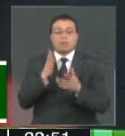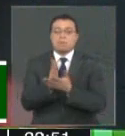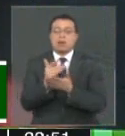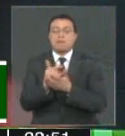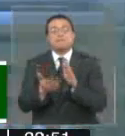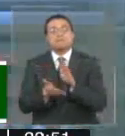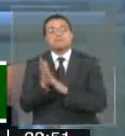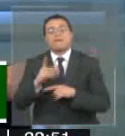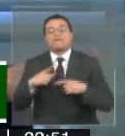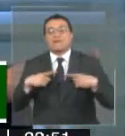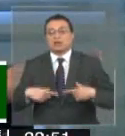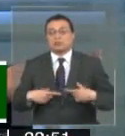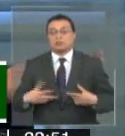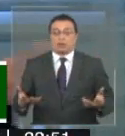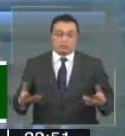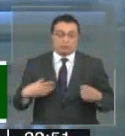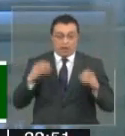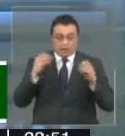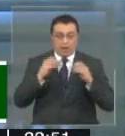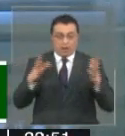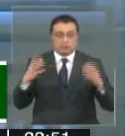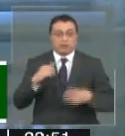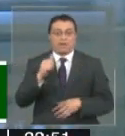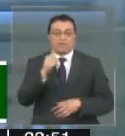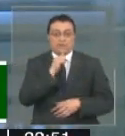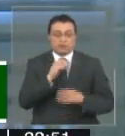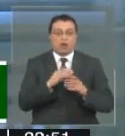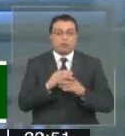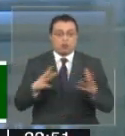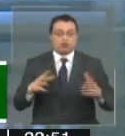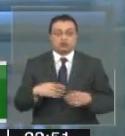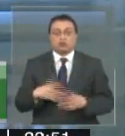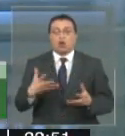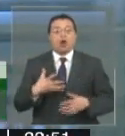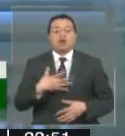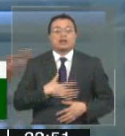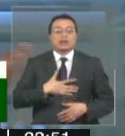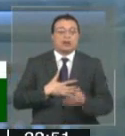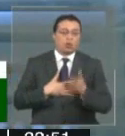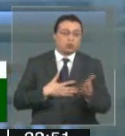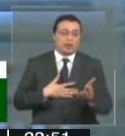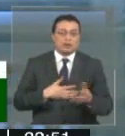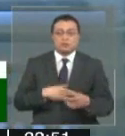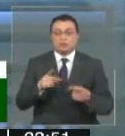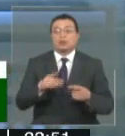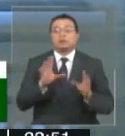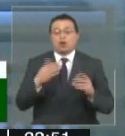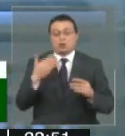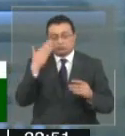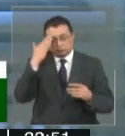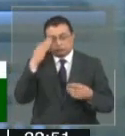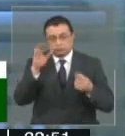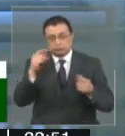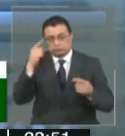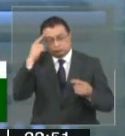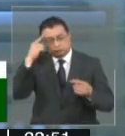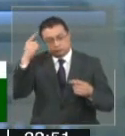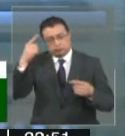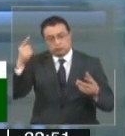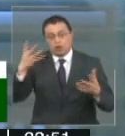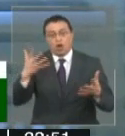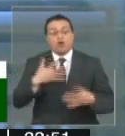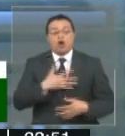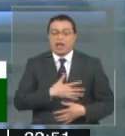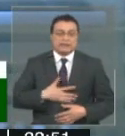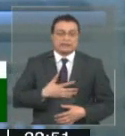vacaciones? No, claramente falta mucho. ¿Pero cómo se sentiría usted? Si trata de hacer el ejercicio de imaginería, de cómo se